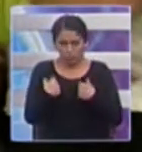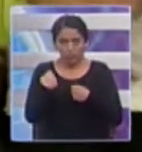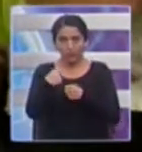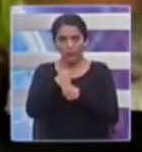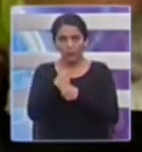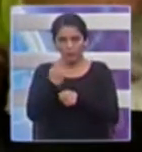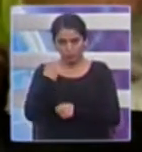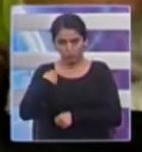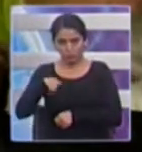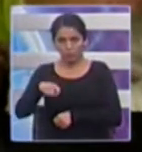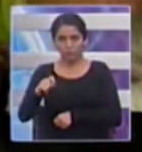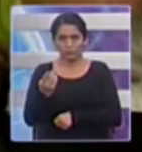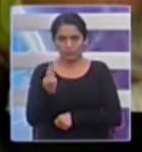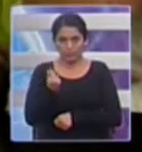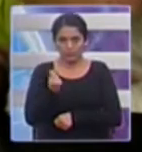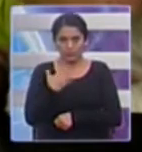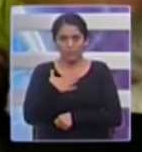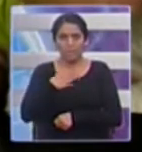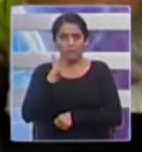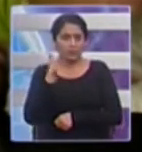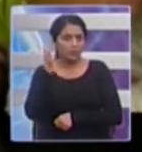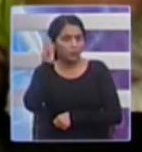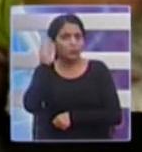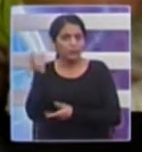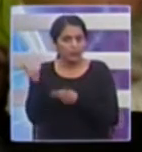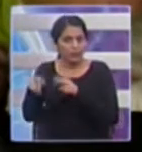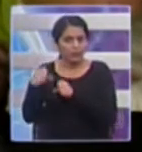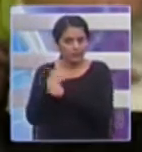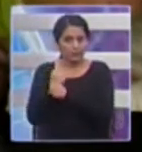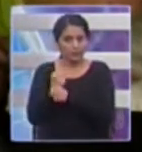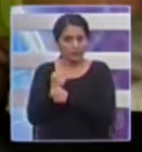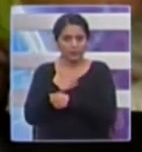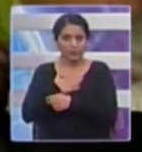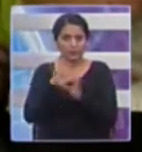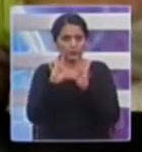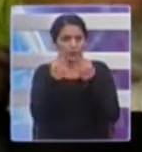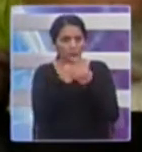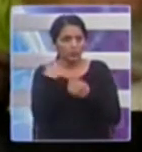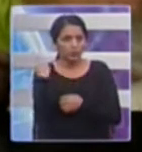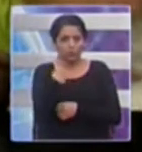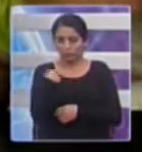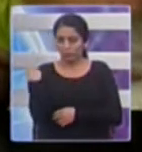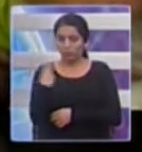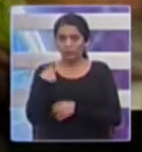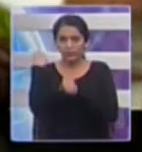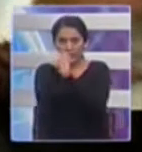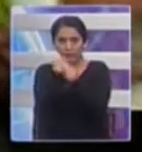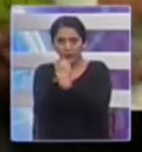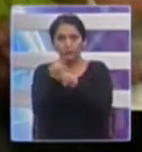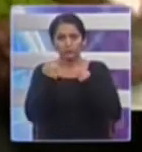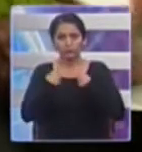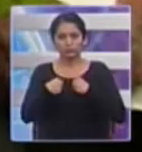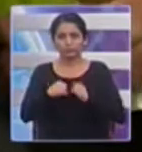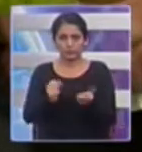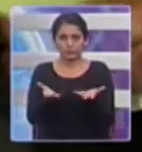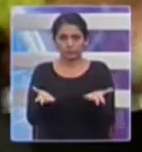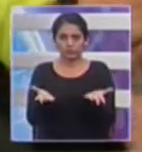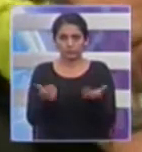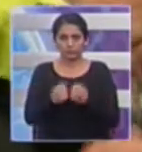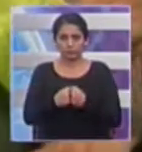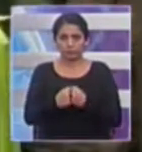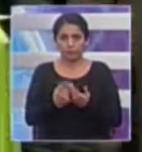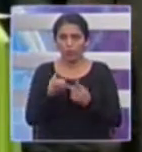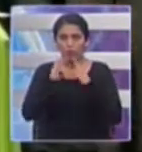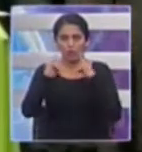de mi esposa, de eso vive mi familia. Y hemos vivido siempre nuestro esfuerzo. Venimos de clase